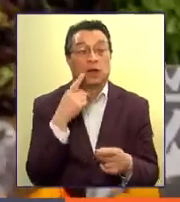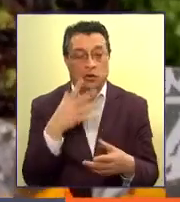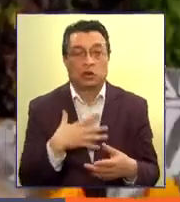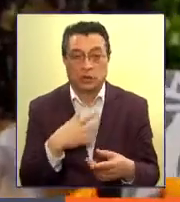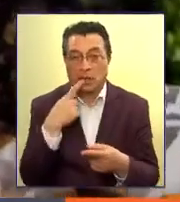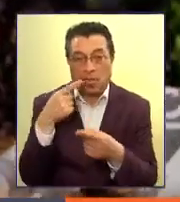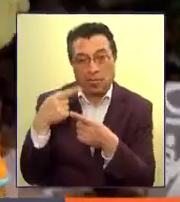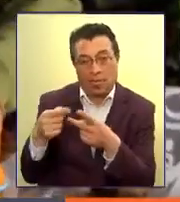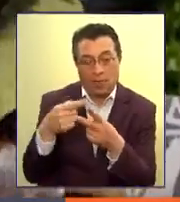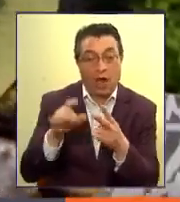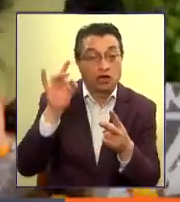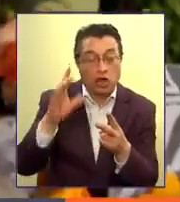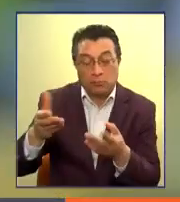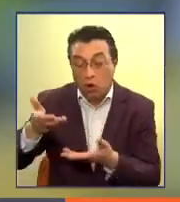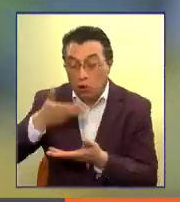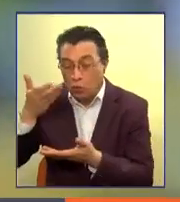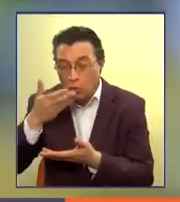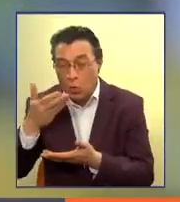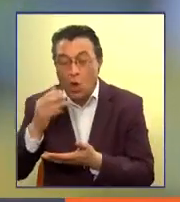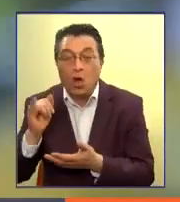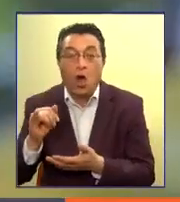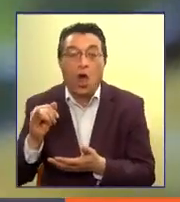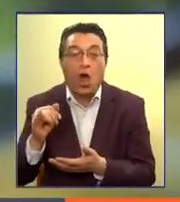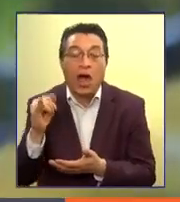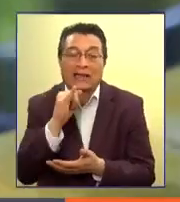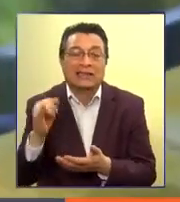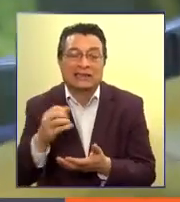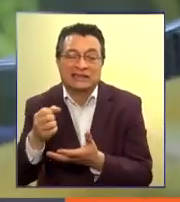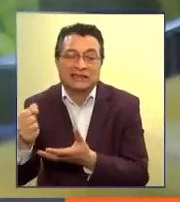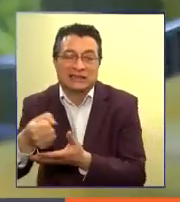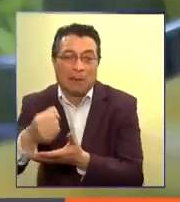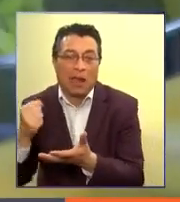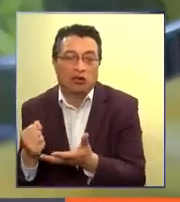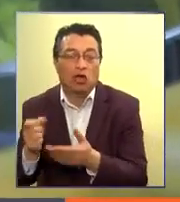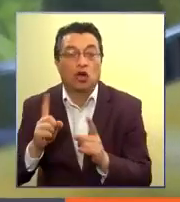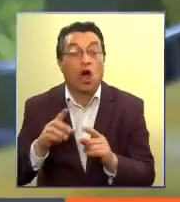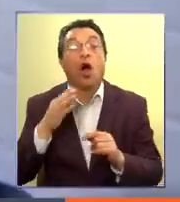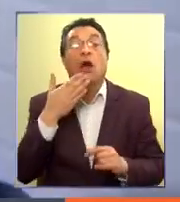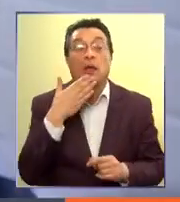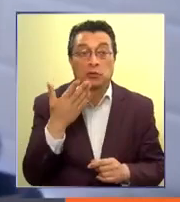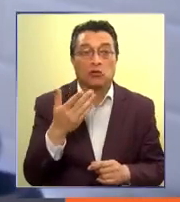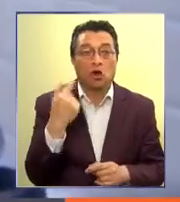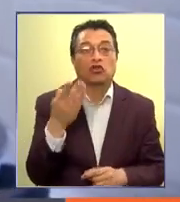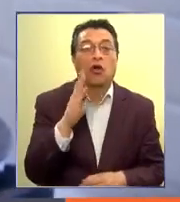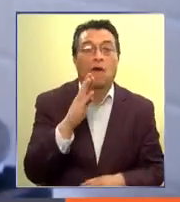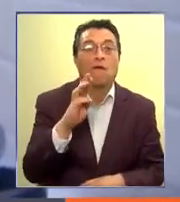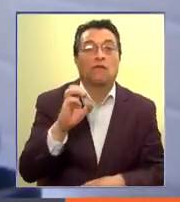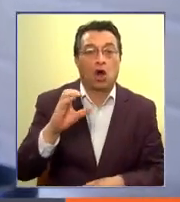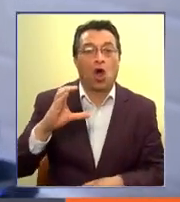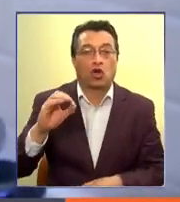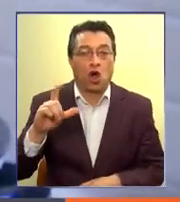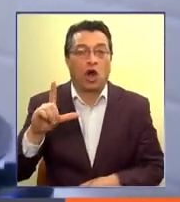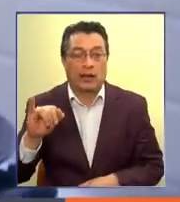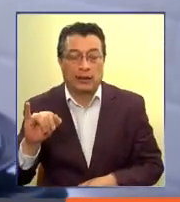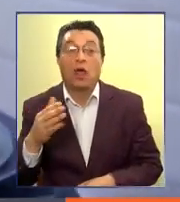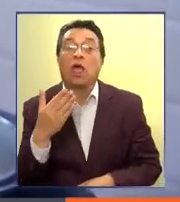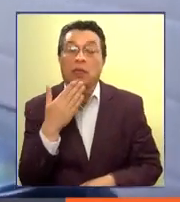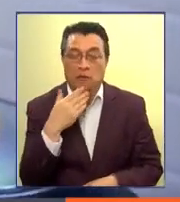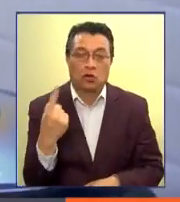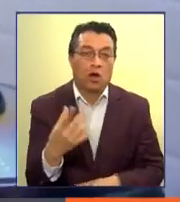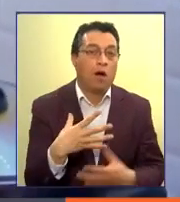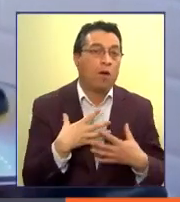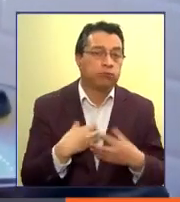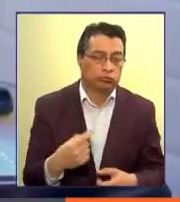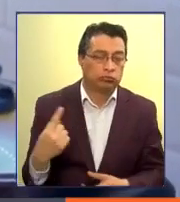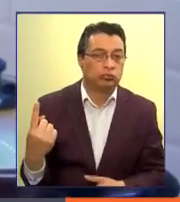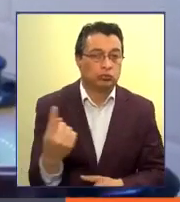ya no solo la sopa de zapallo. Después del zapallo vino el brócoli, que fue también un hit, que fue algo